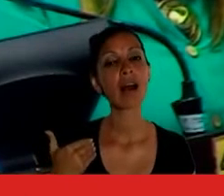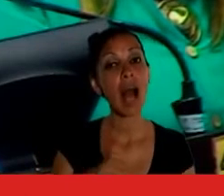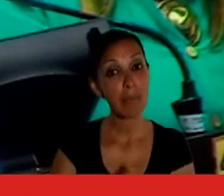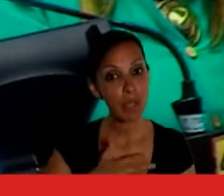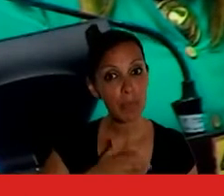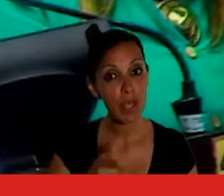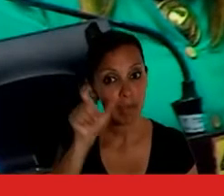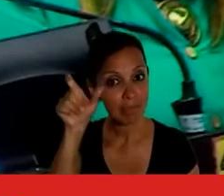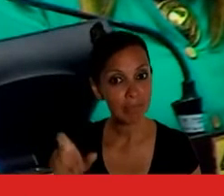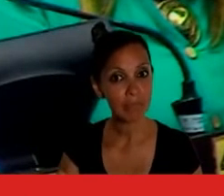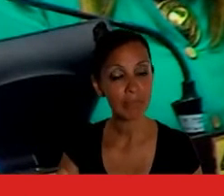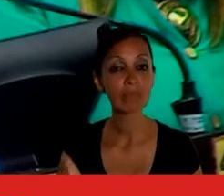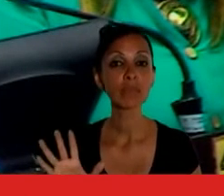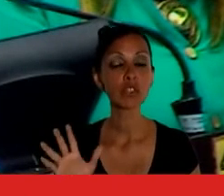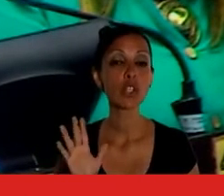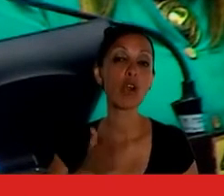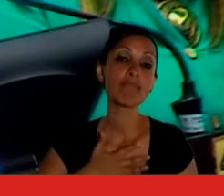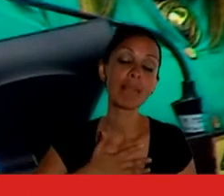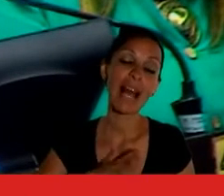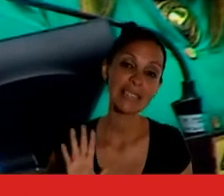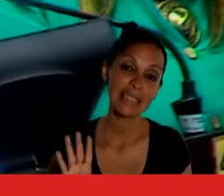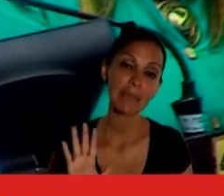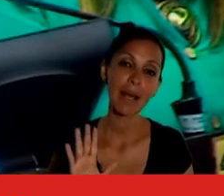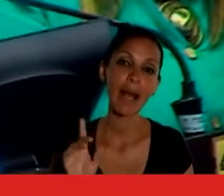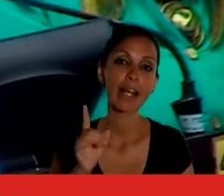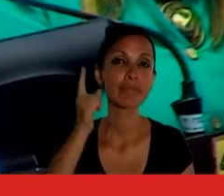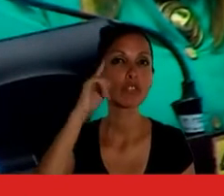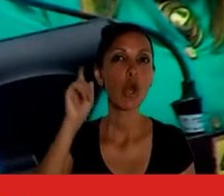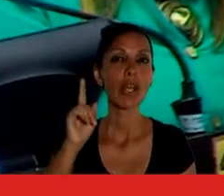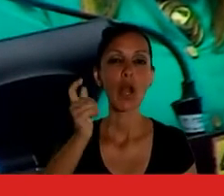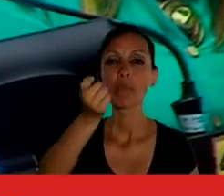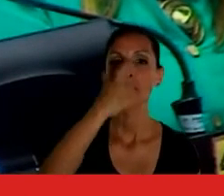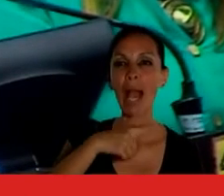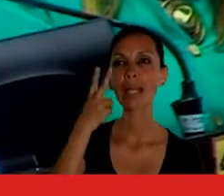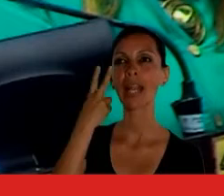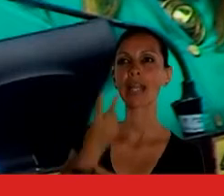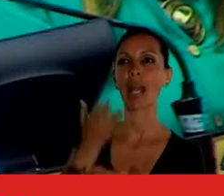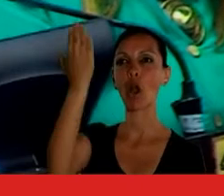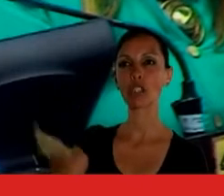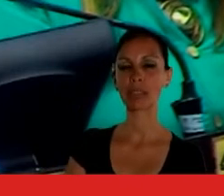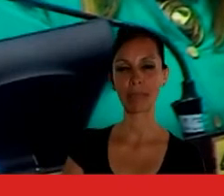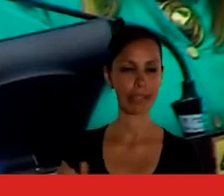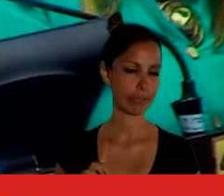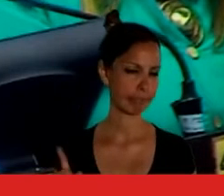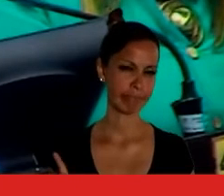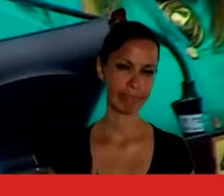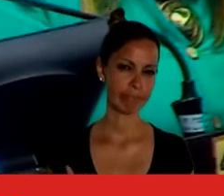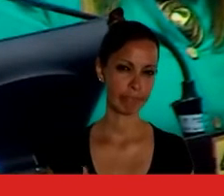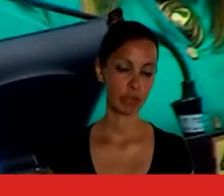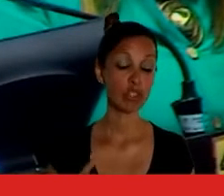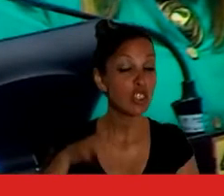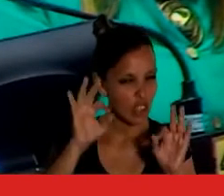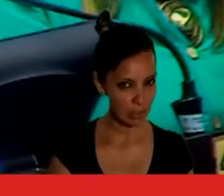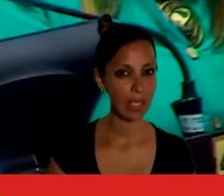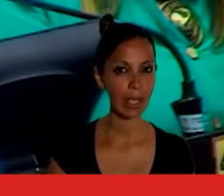lamentablemente no creo que esto lo reconozca el presidente de la Nación. Creo inclusive, estoy